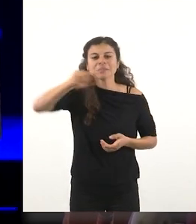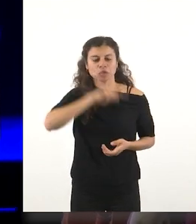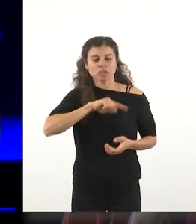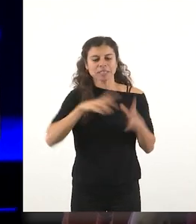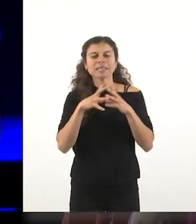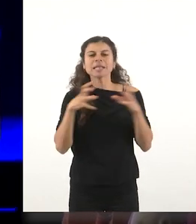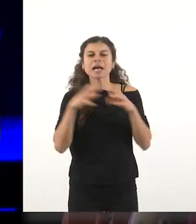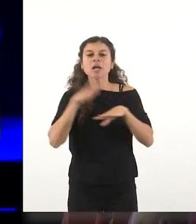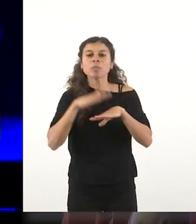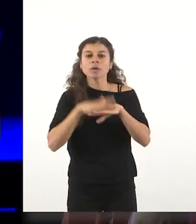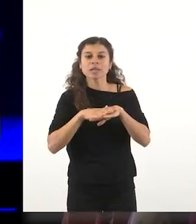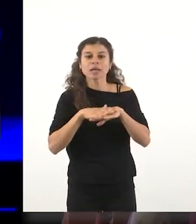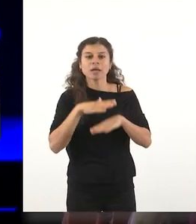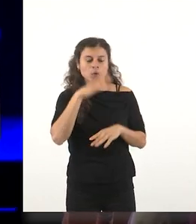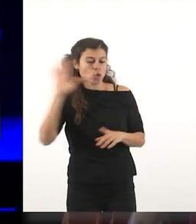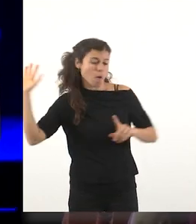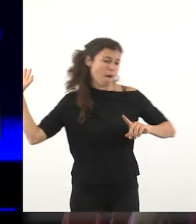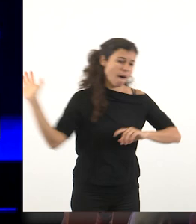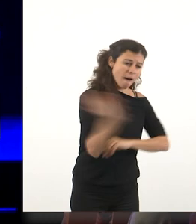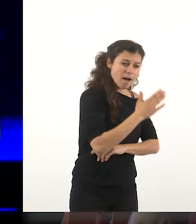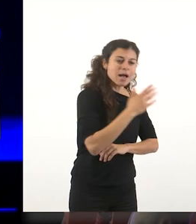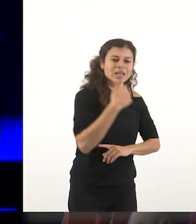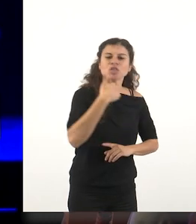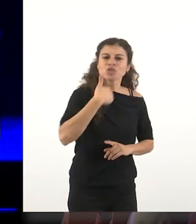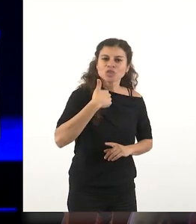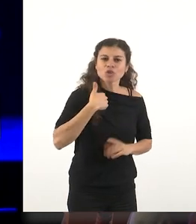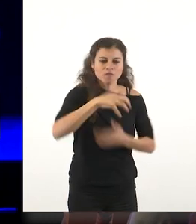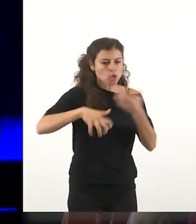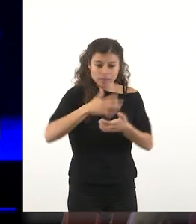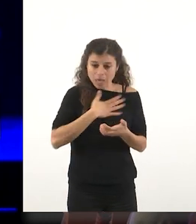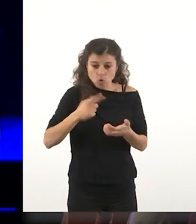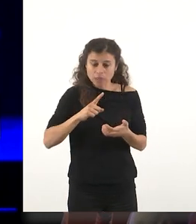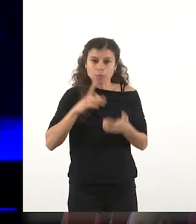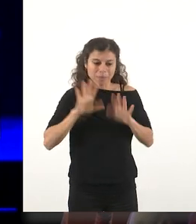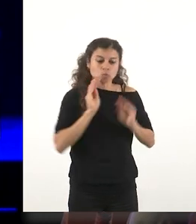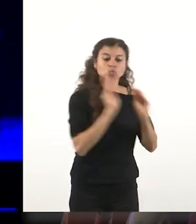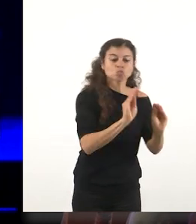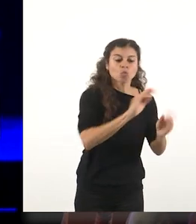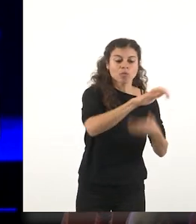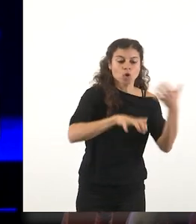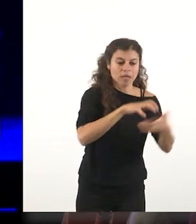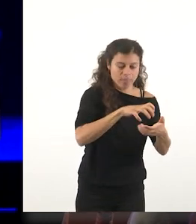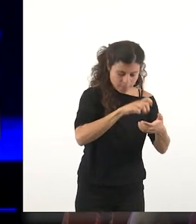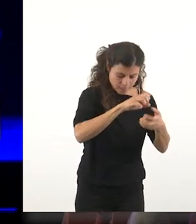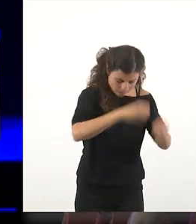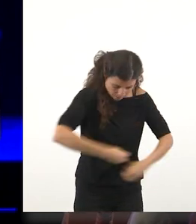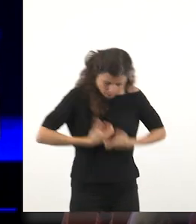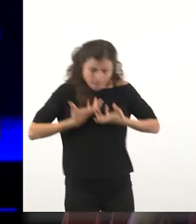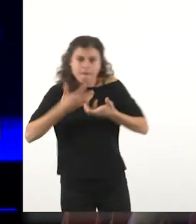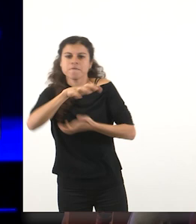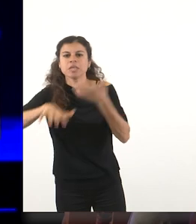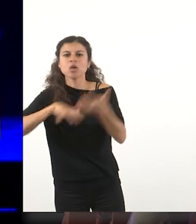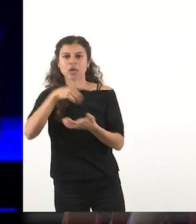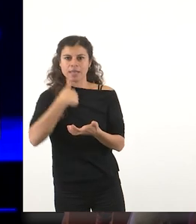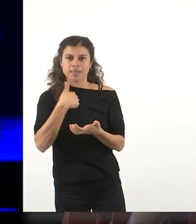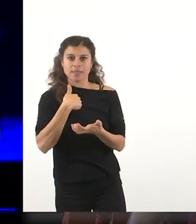que está pasando a mi hostia no iba gratis, yo no quiero ser violenta, pero la violencia siempre genera violencia. Y yo no quiero hacer esto, pero es que este tío me está machacando